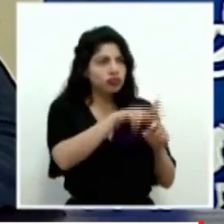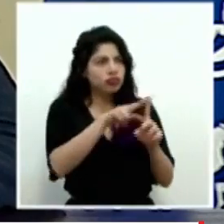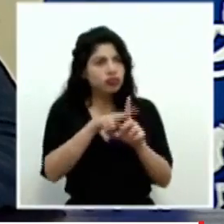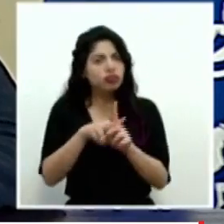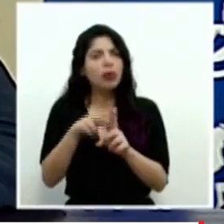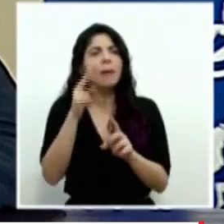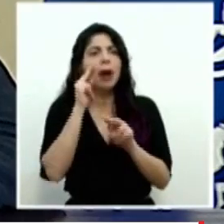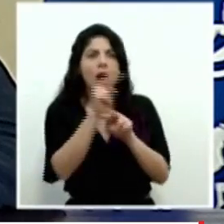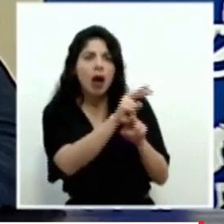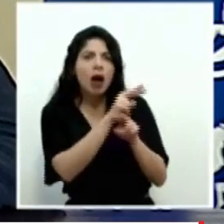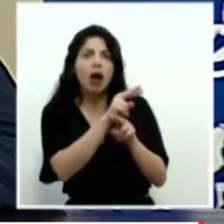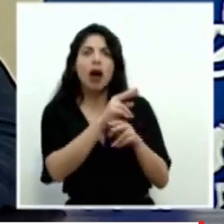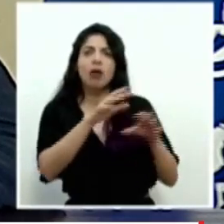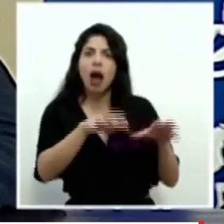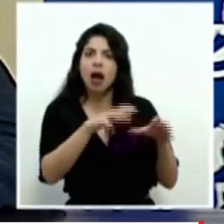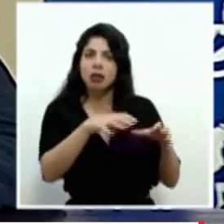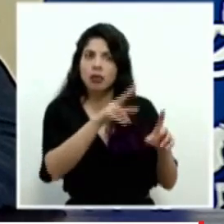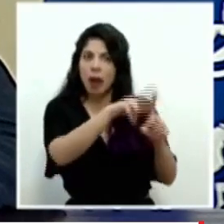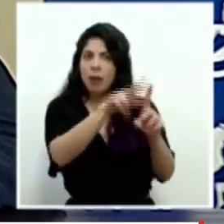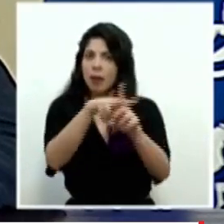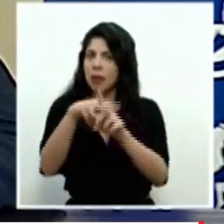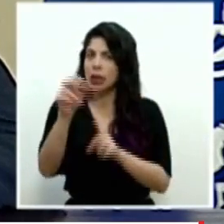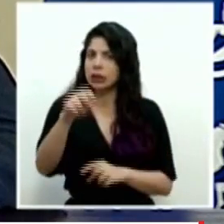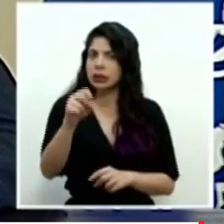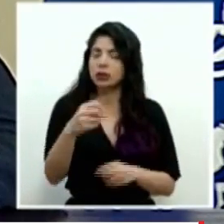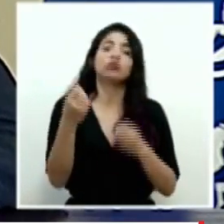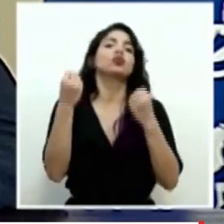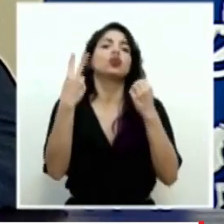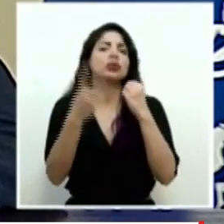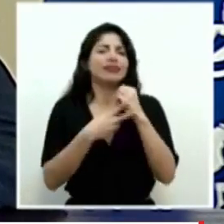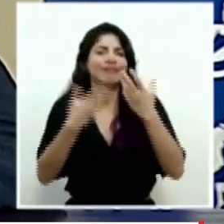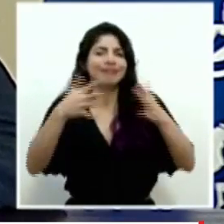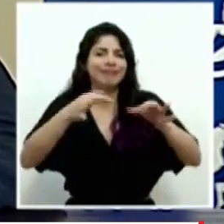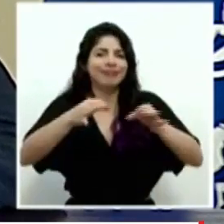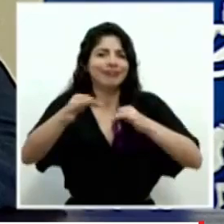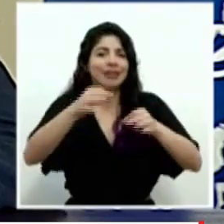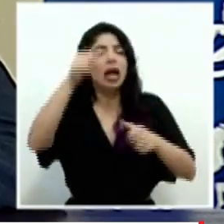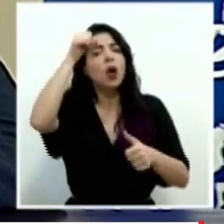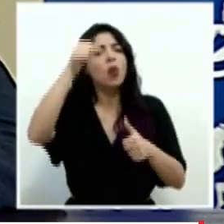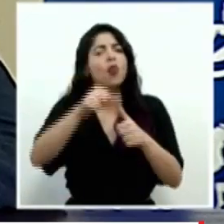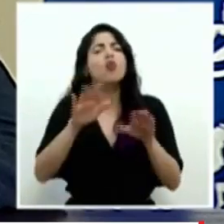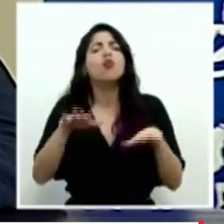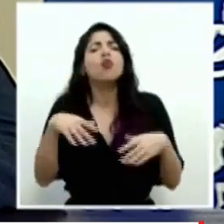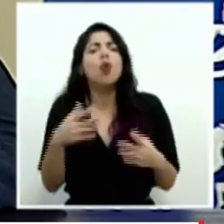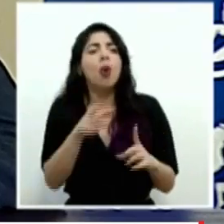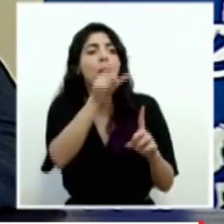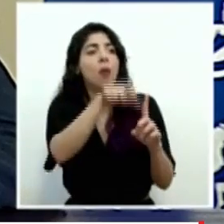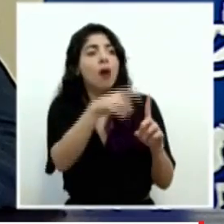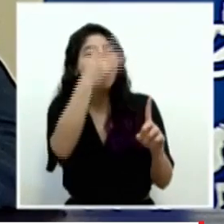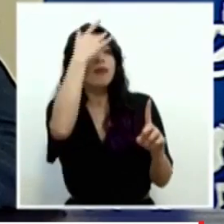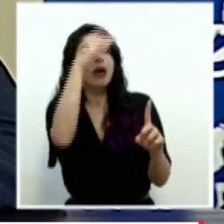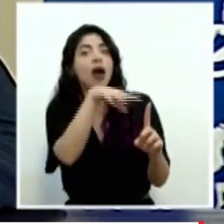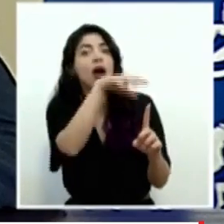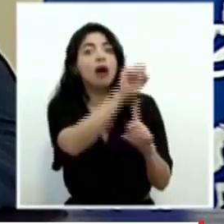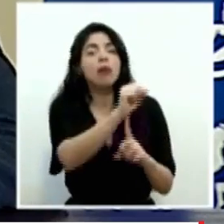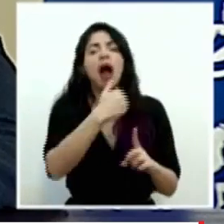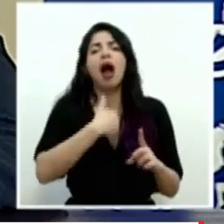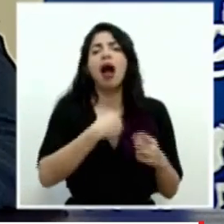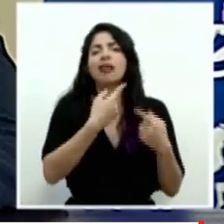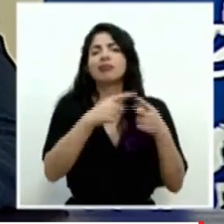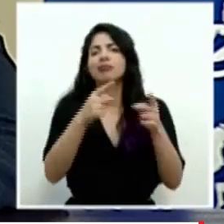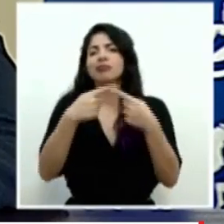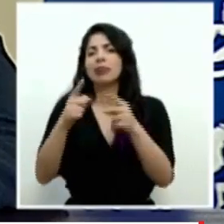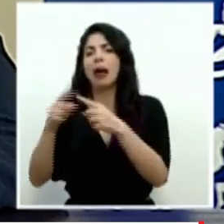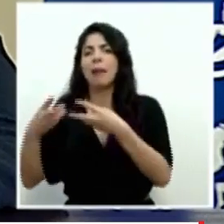los diferentes tipos de vigilancia activas. Como ya lo hemos comentado muchas veces, recordemos que la forma de captar casos ha sido diversificada